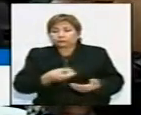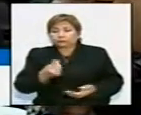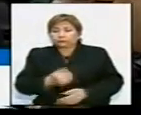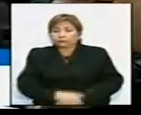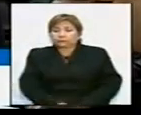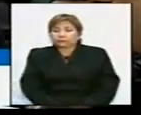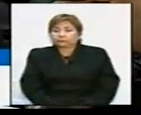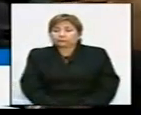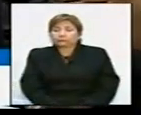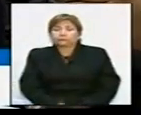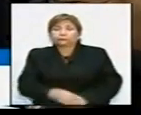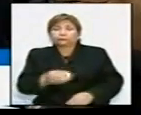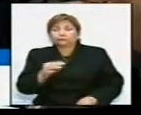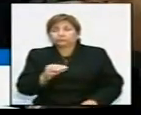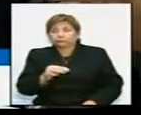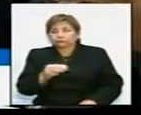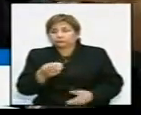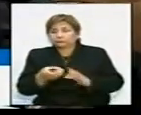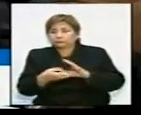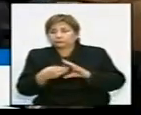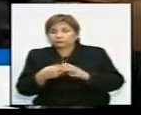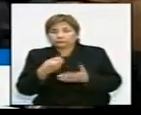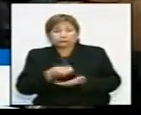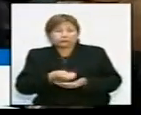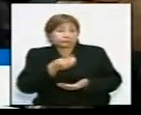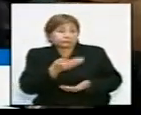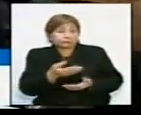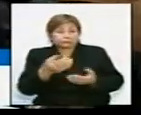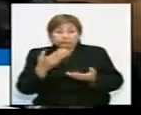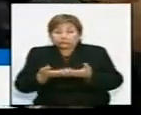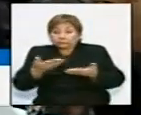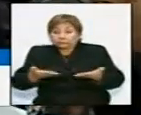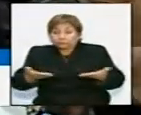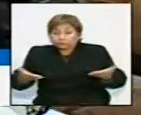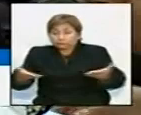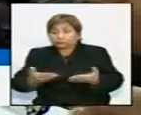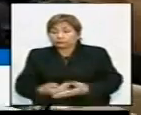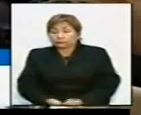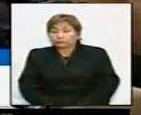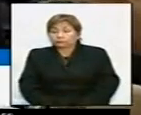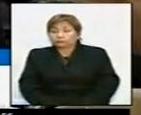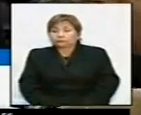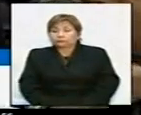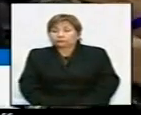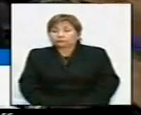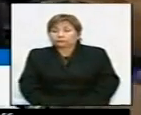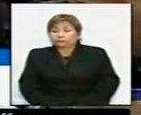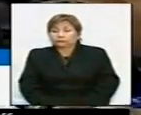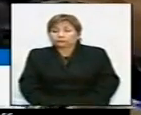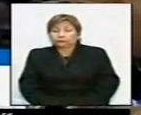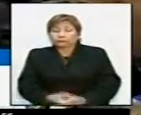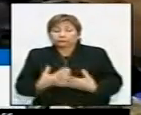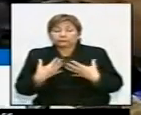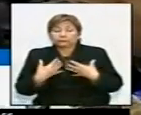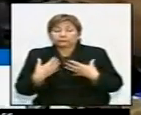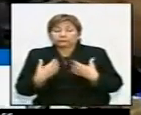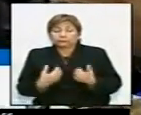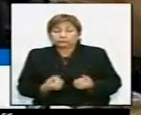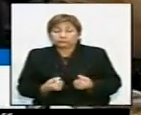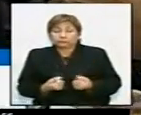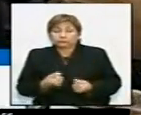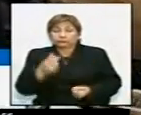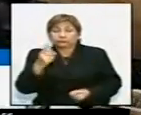un poco más de un millón de soles, dinero que debió haber sido destinado para el equipamiento del sector salud